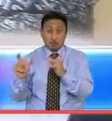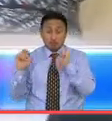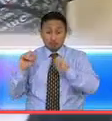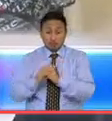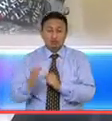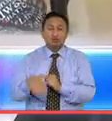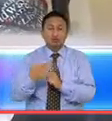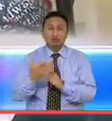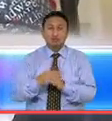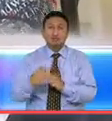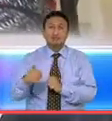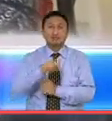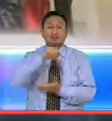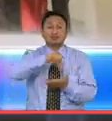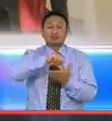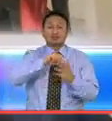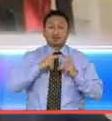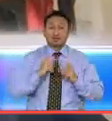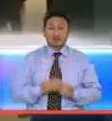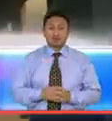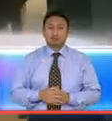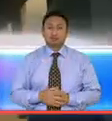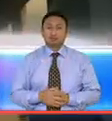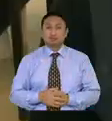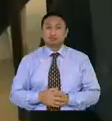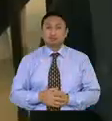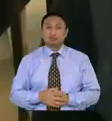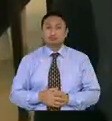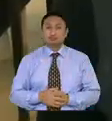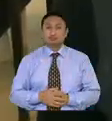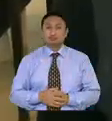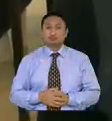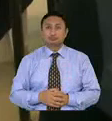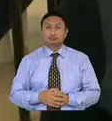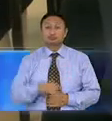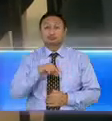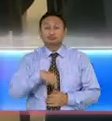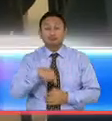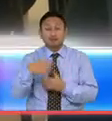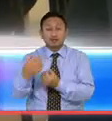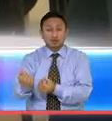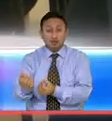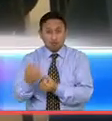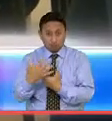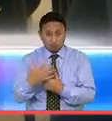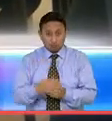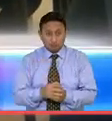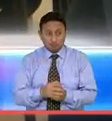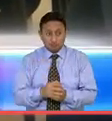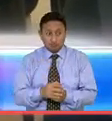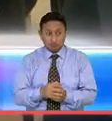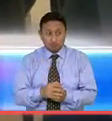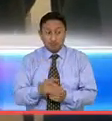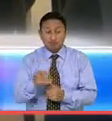podrán conseguir en el centro de salud más cercano. A medida que se vaya validando la información, sube a la plataforma y